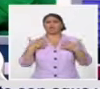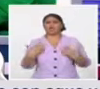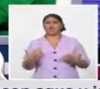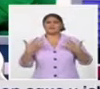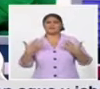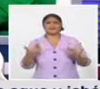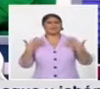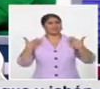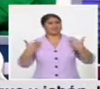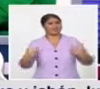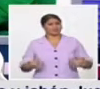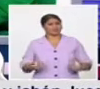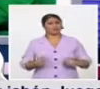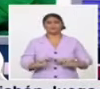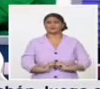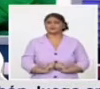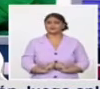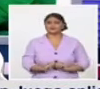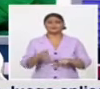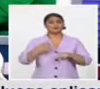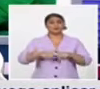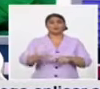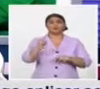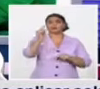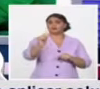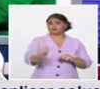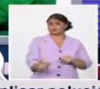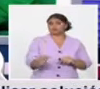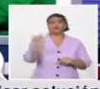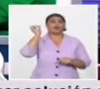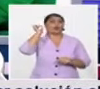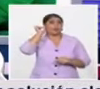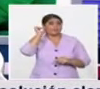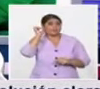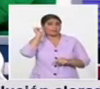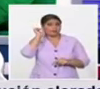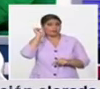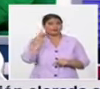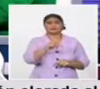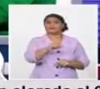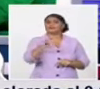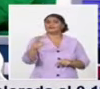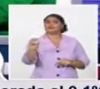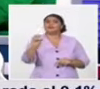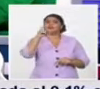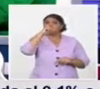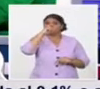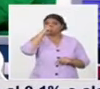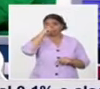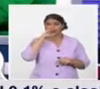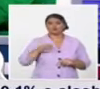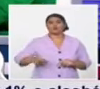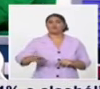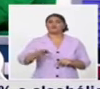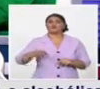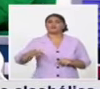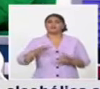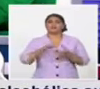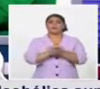Una paciente de edad avanzada, 100 años de edad, del municipio de Melena del Sur,